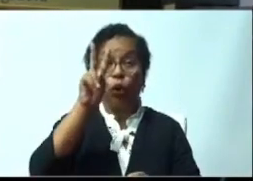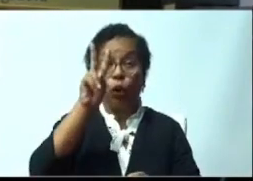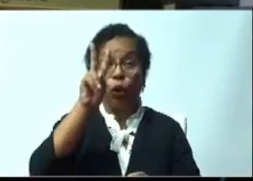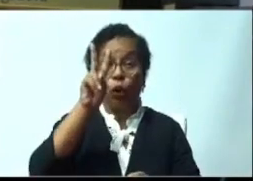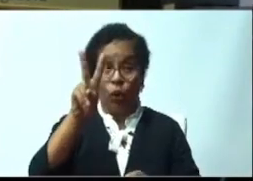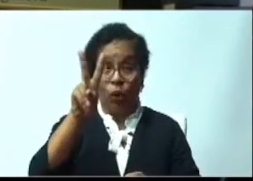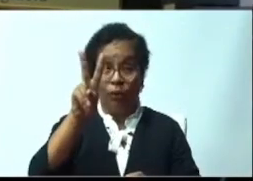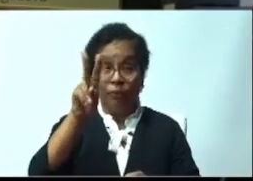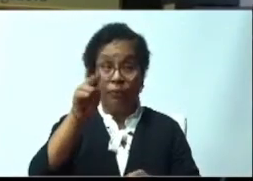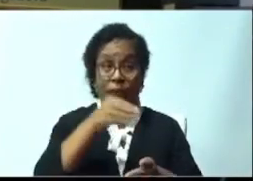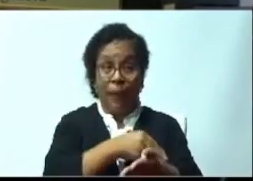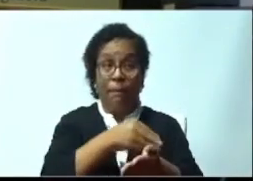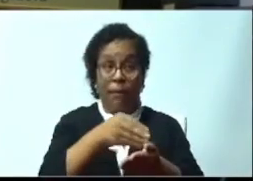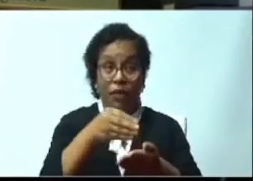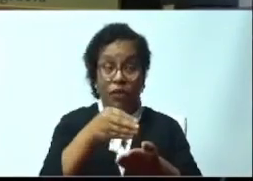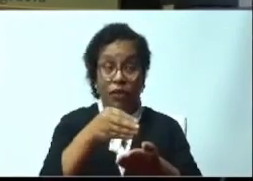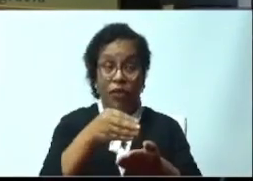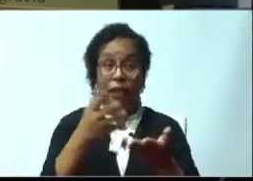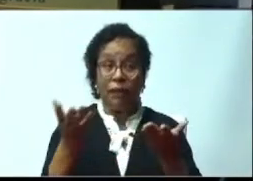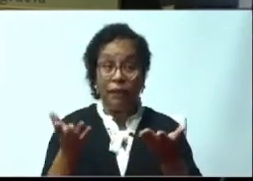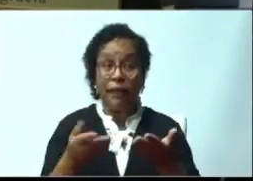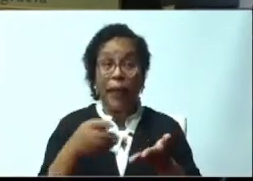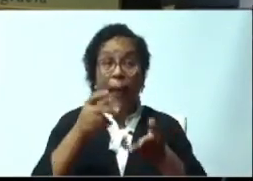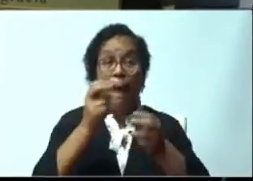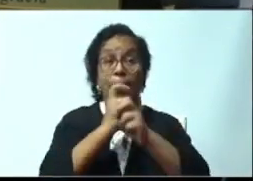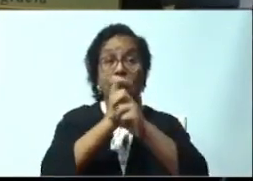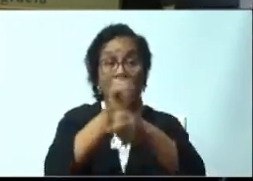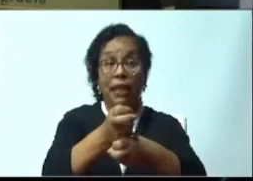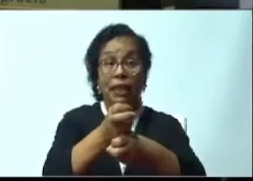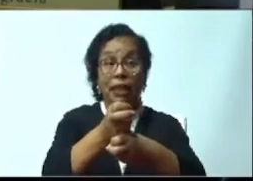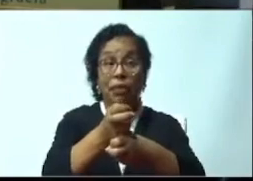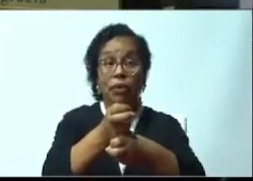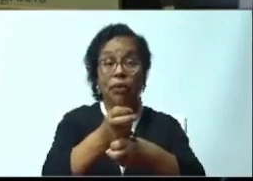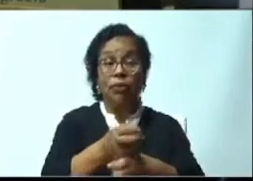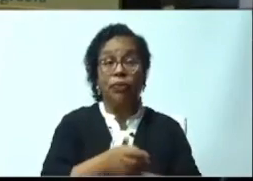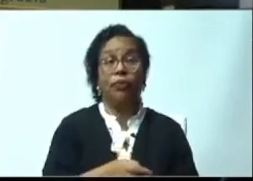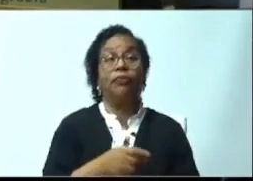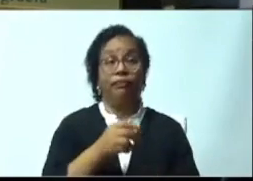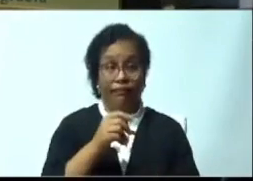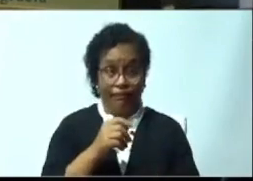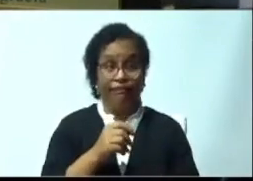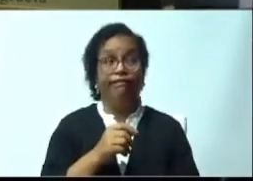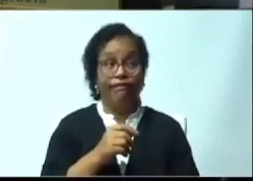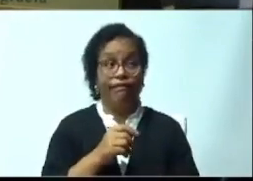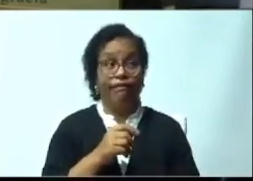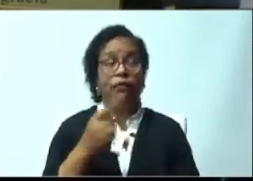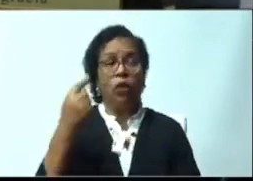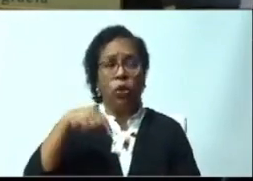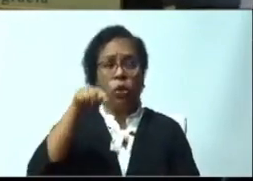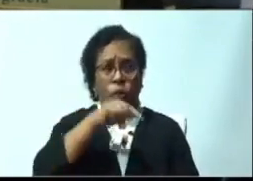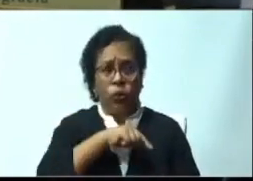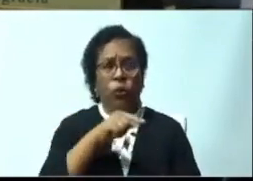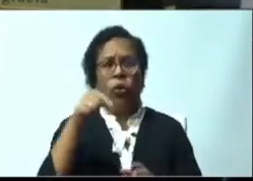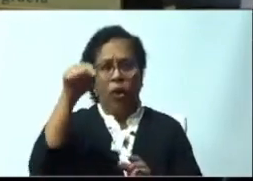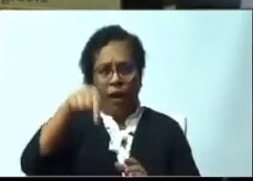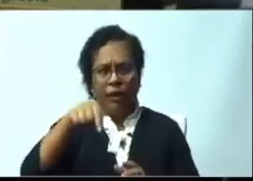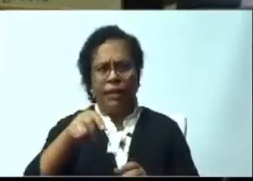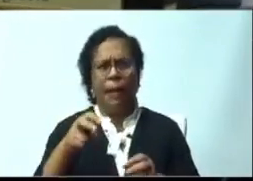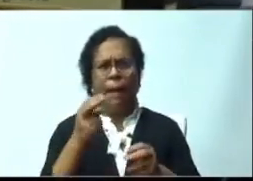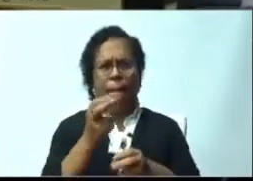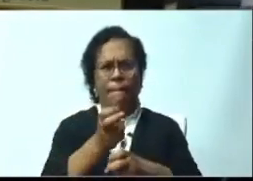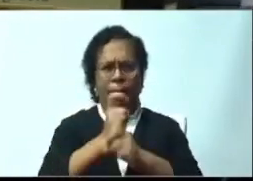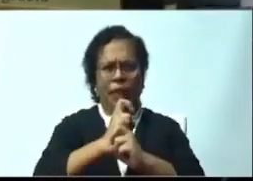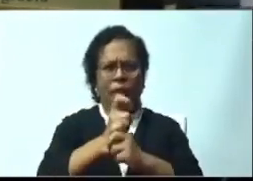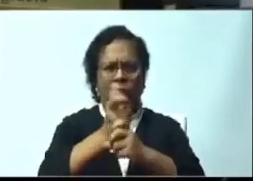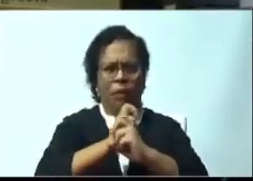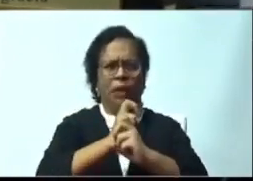1.6, nada más en préstamos. Nosotros, Presidenta, nada más nos dedicamos a los préstamos. Sin embargo, yo tengo una hoja aquí